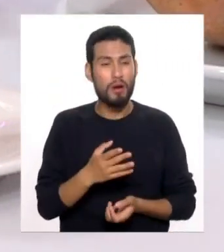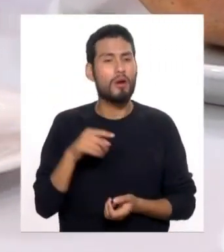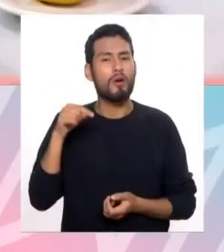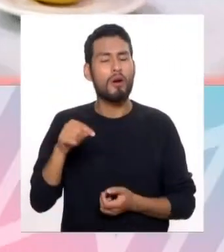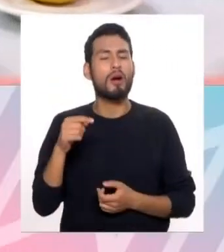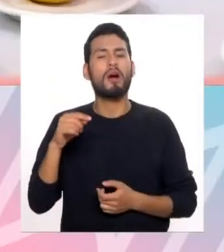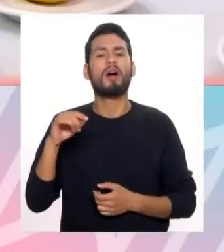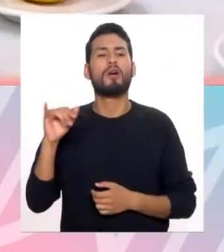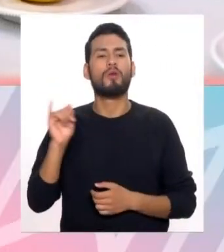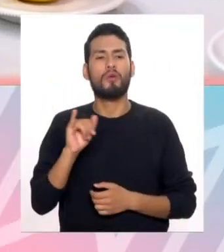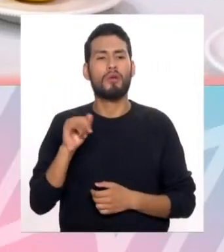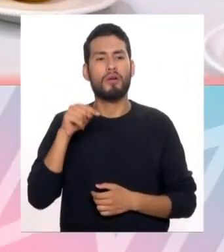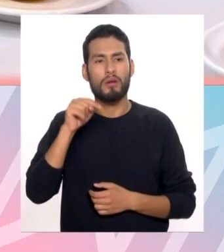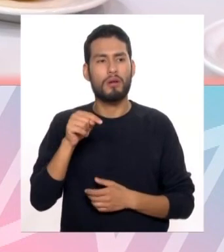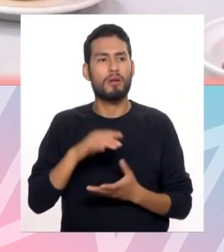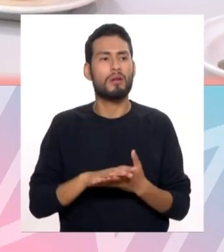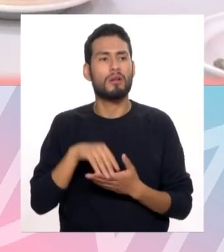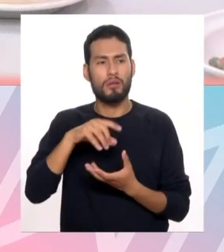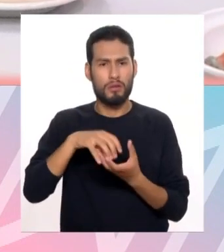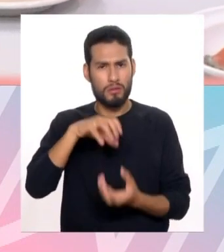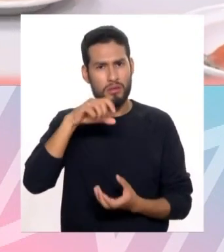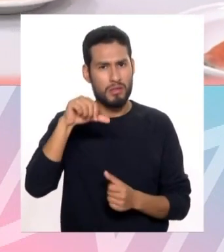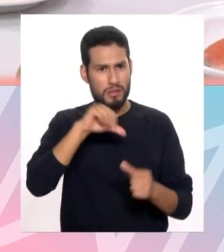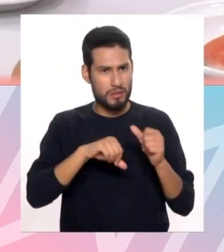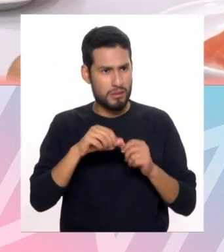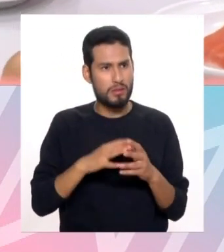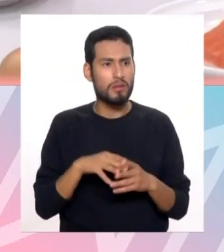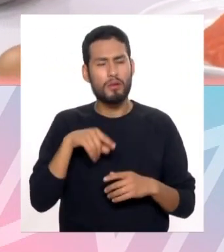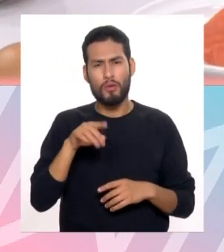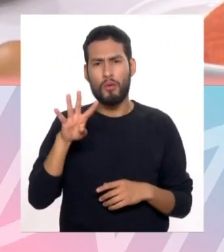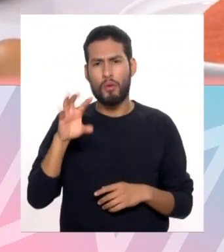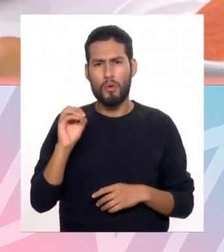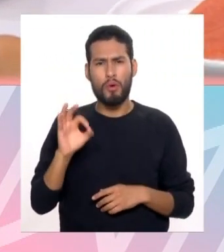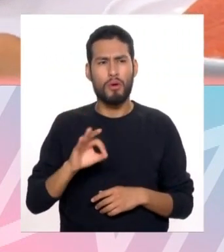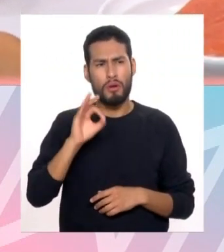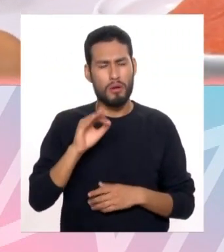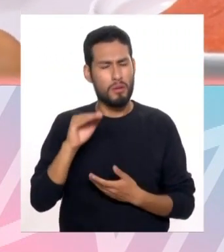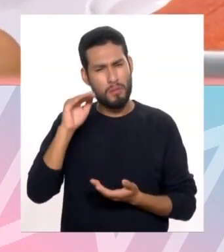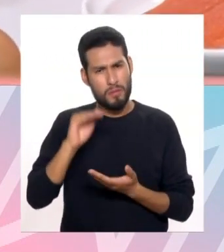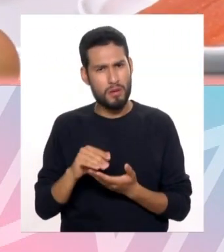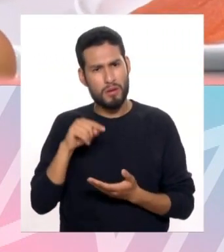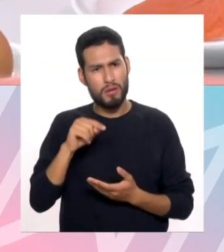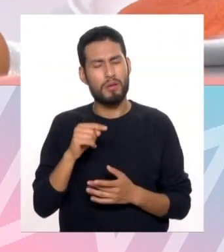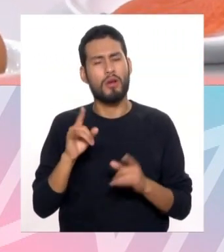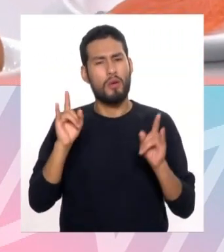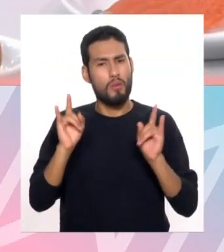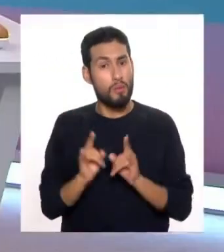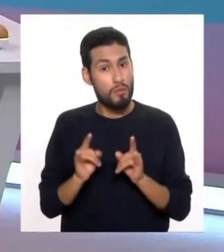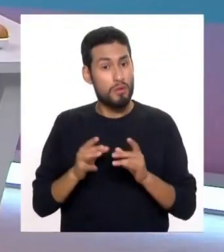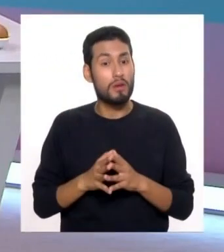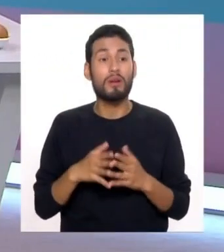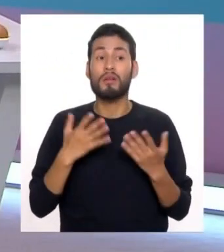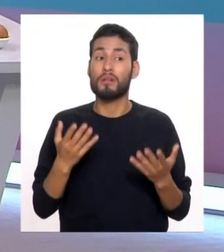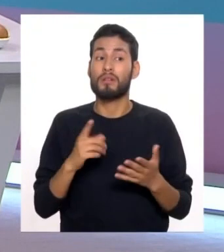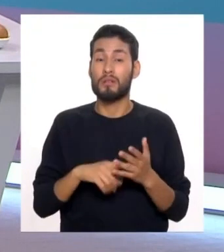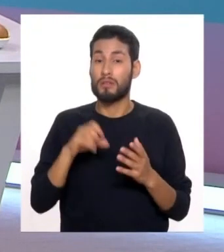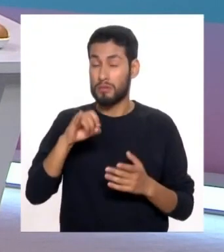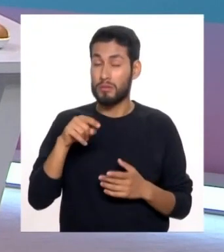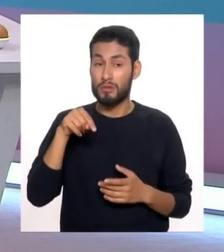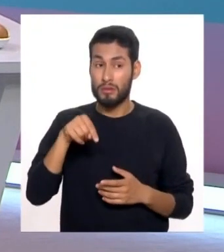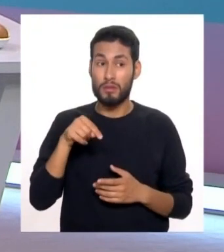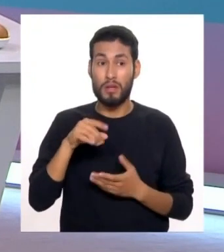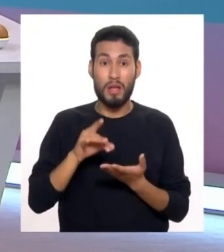se absorbe el sintético. Hasta 40% menos tiene en la absorción. Es decir, si tú tomas